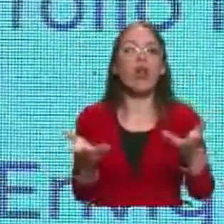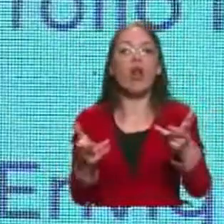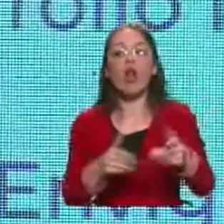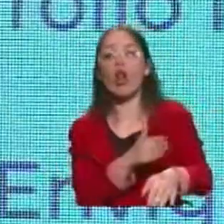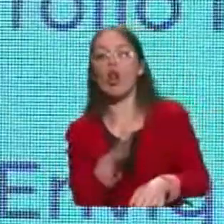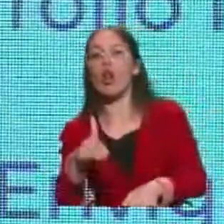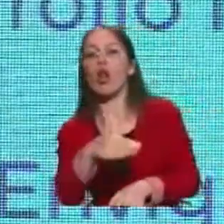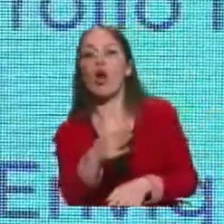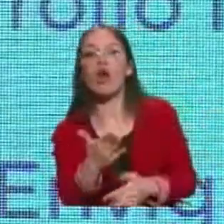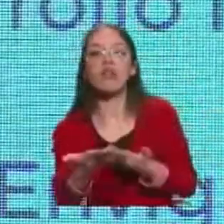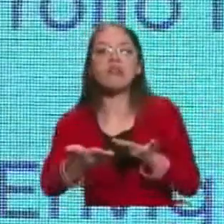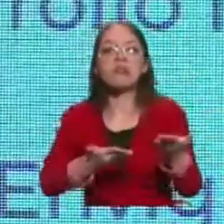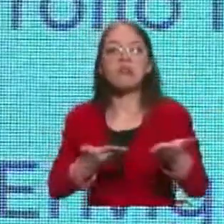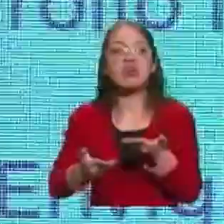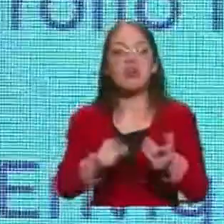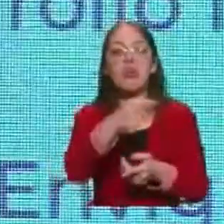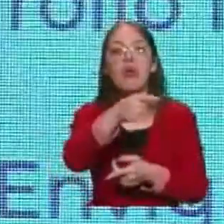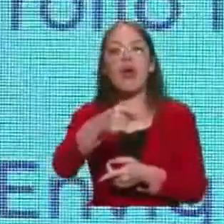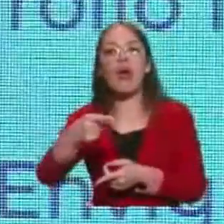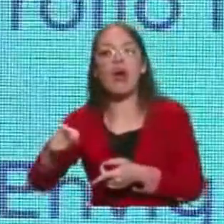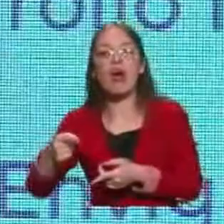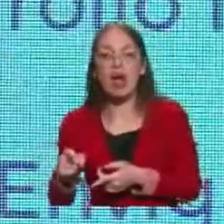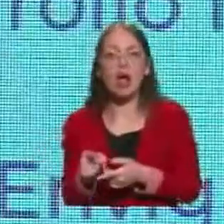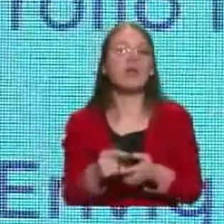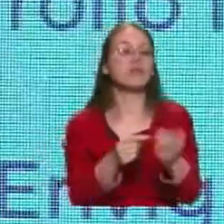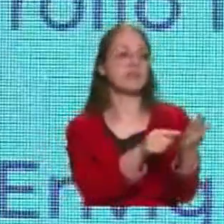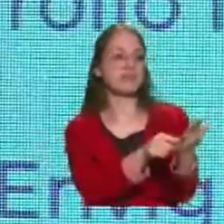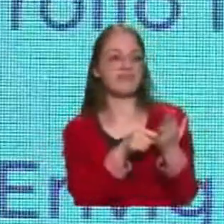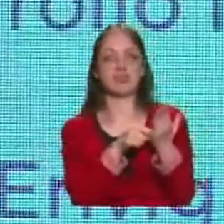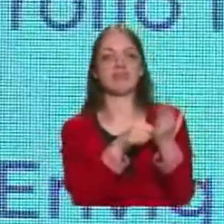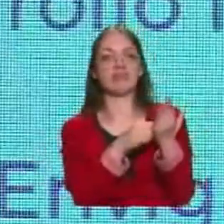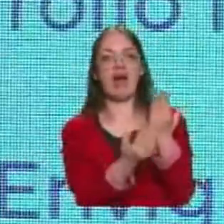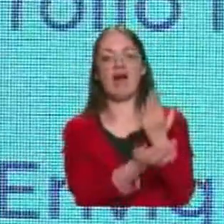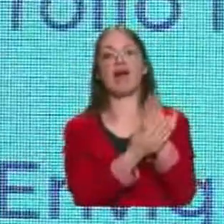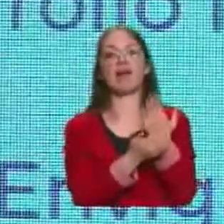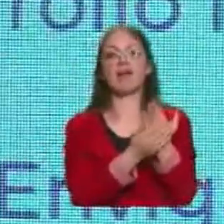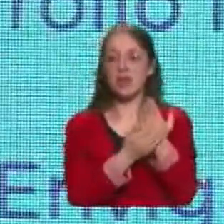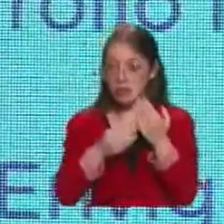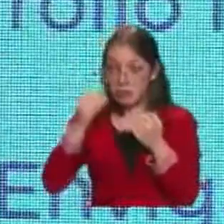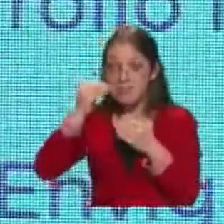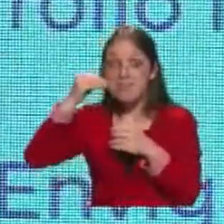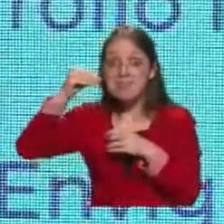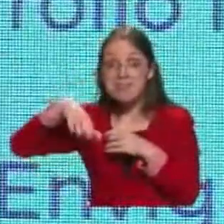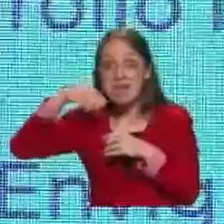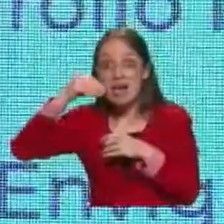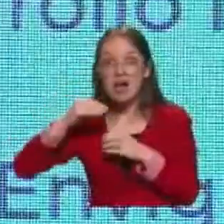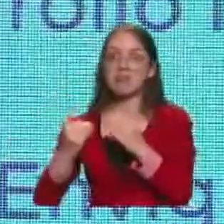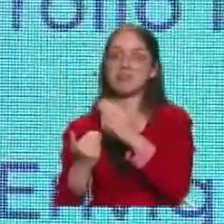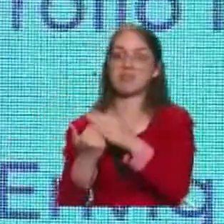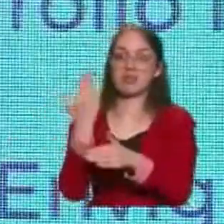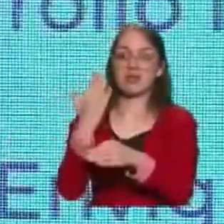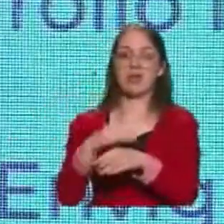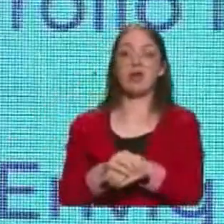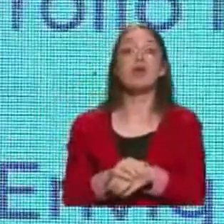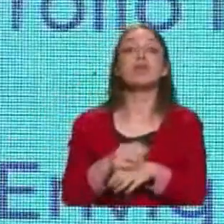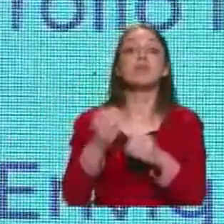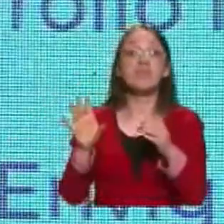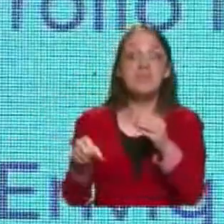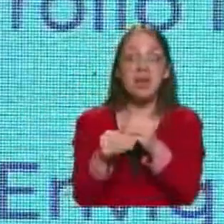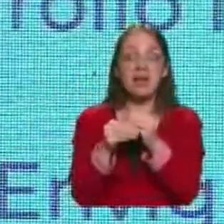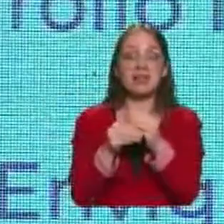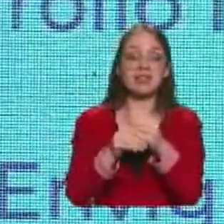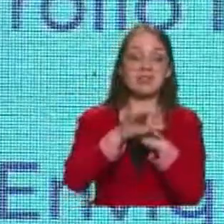servicios se prestan eso es lo que vamos avanzando en envigado y vamos a construir el nuevo palacio municipal el más moderno del